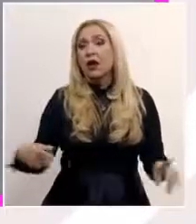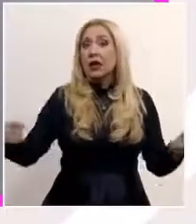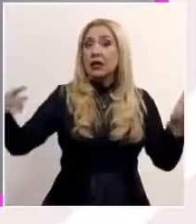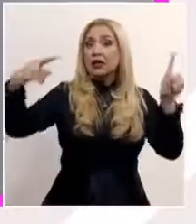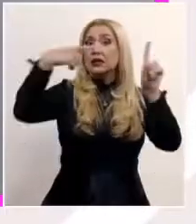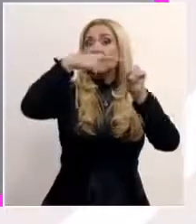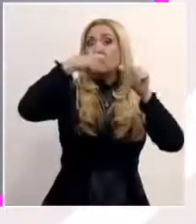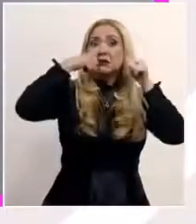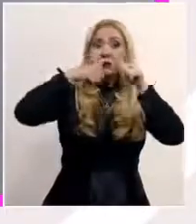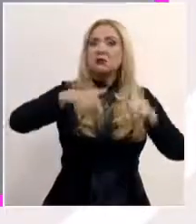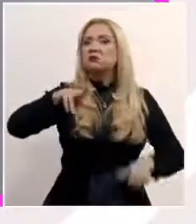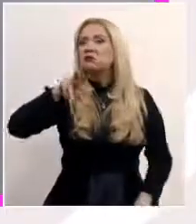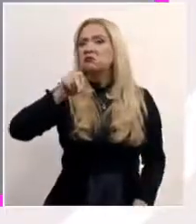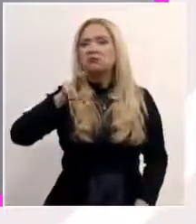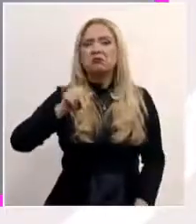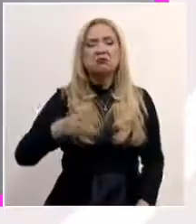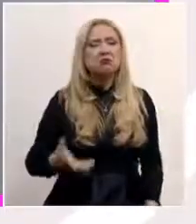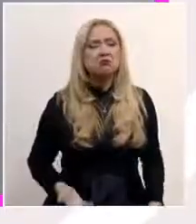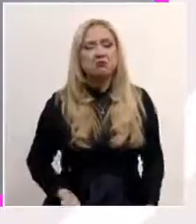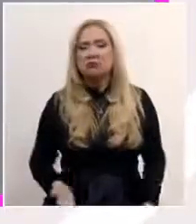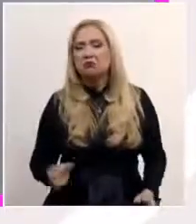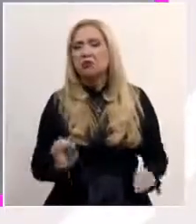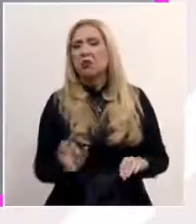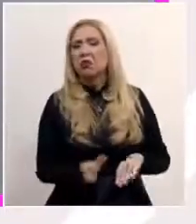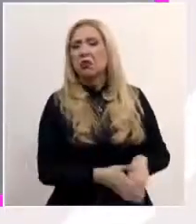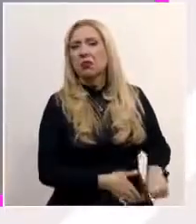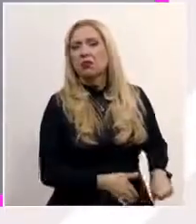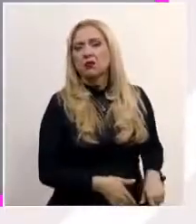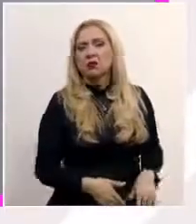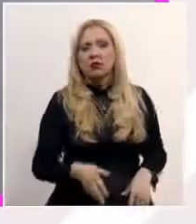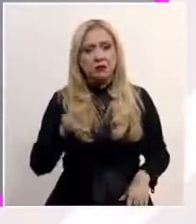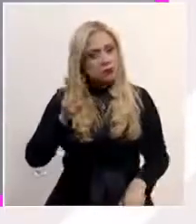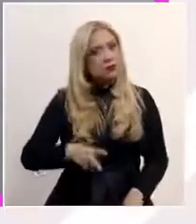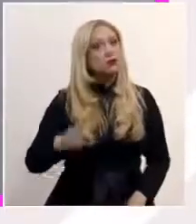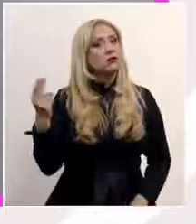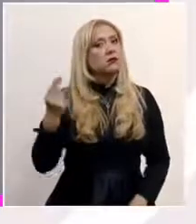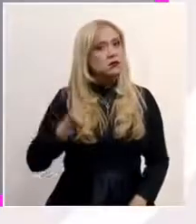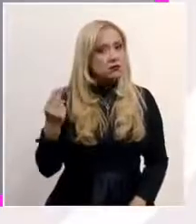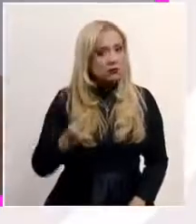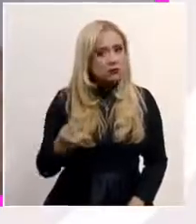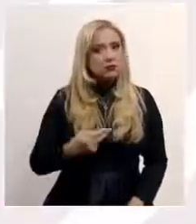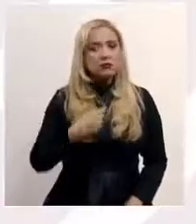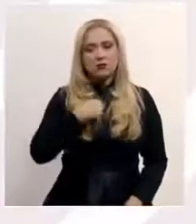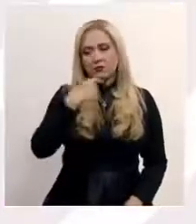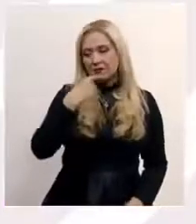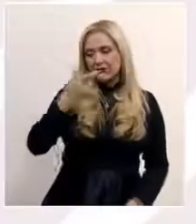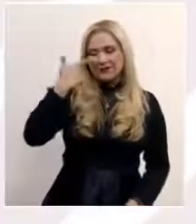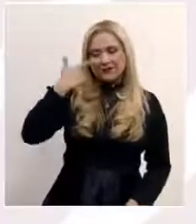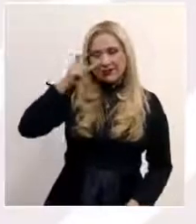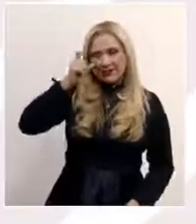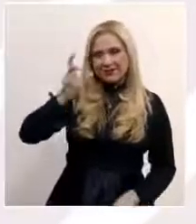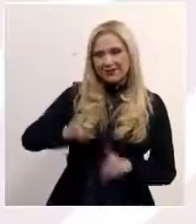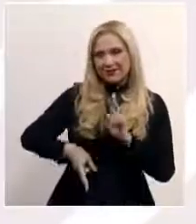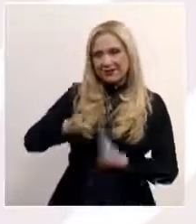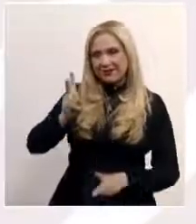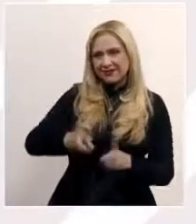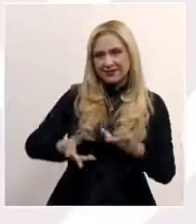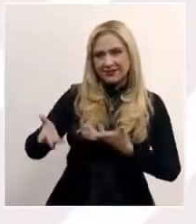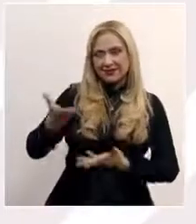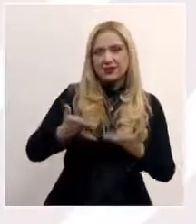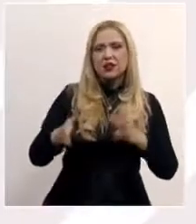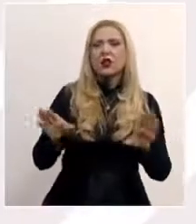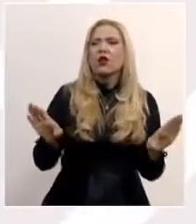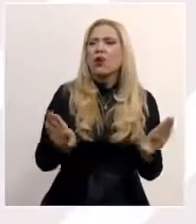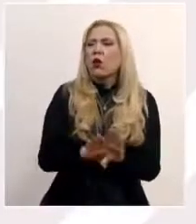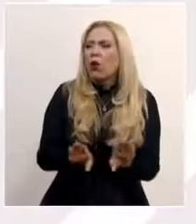las políticas públicas y creo que es muy necesario. Hace ratito lo platicábamos, Geraldina, o sea, entender